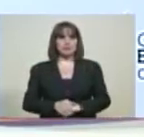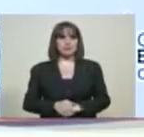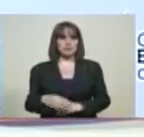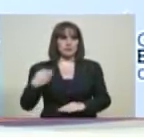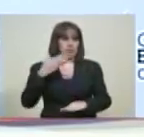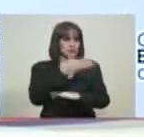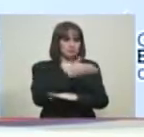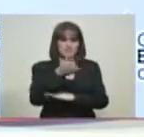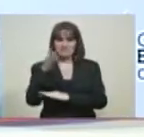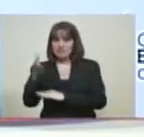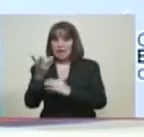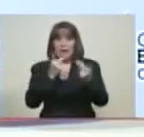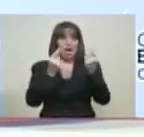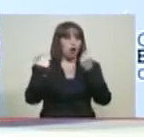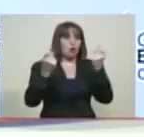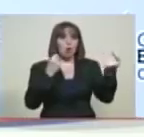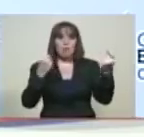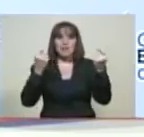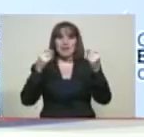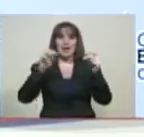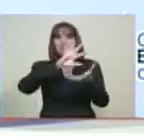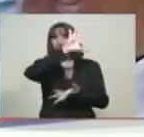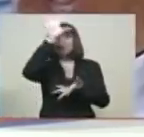hacia la economía nacional